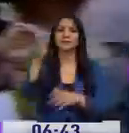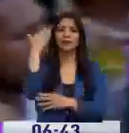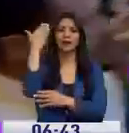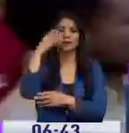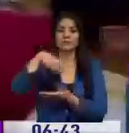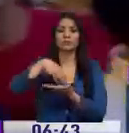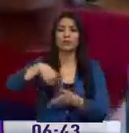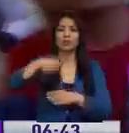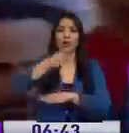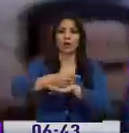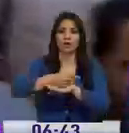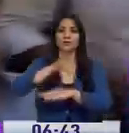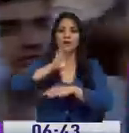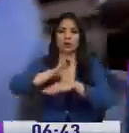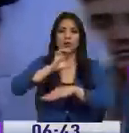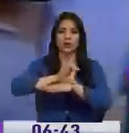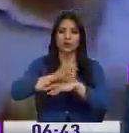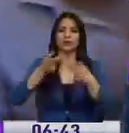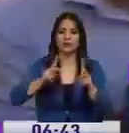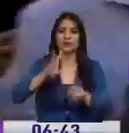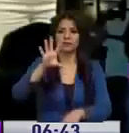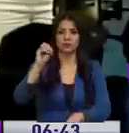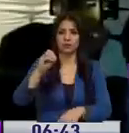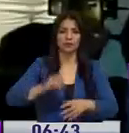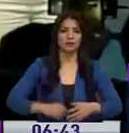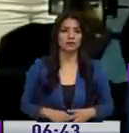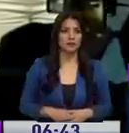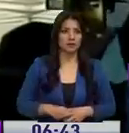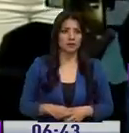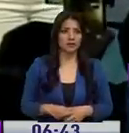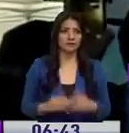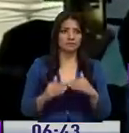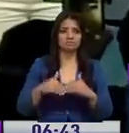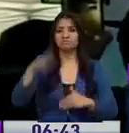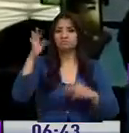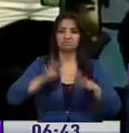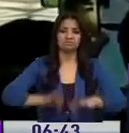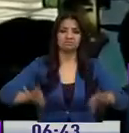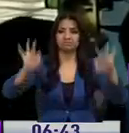provincia del Guayas y en el Ecuador llegará a 50. Y lo más importante,